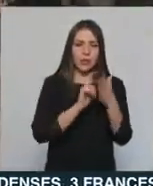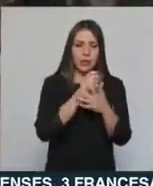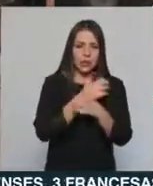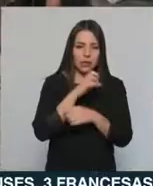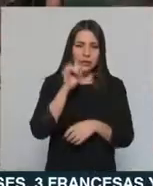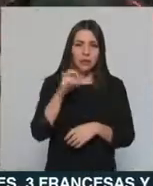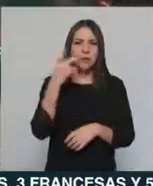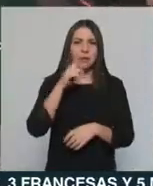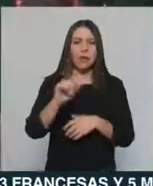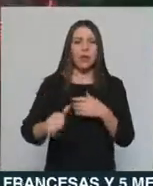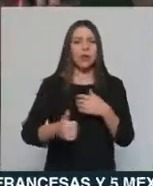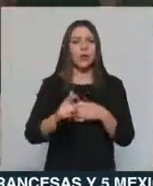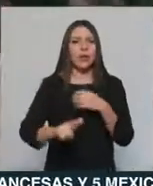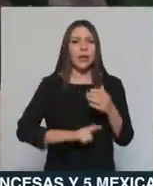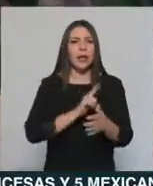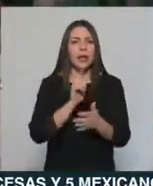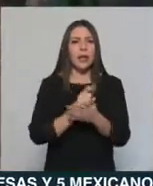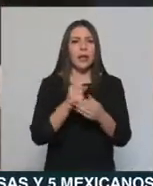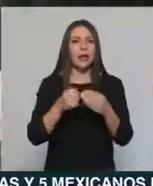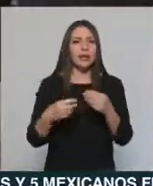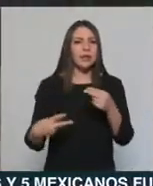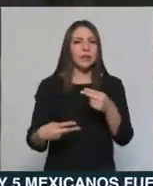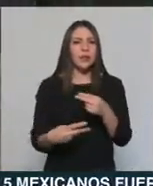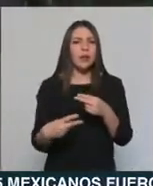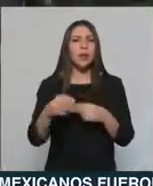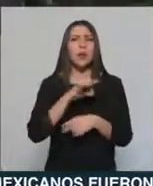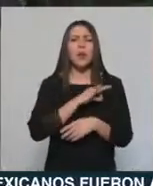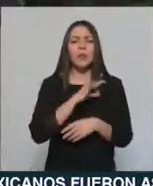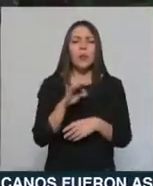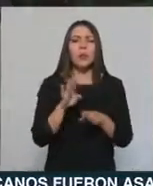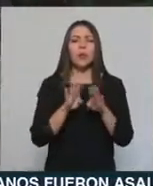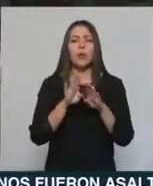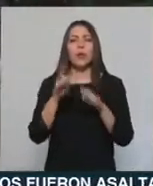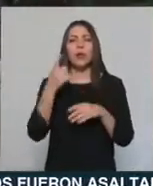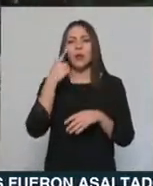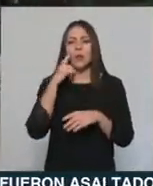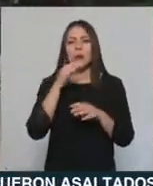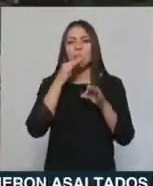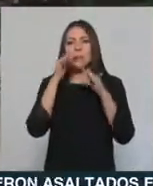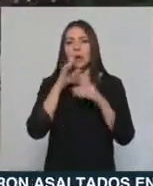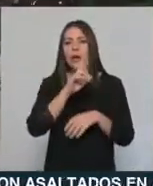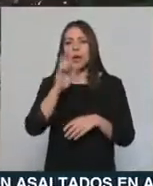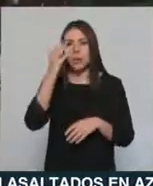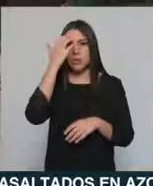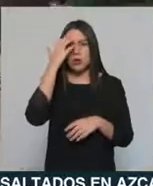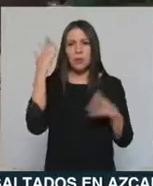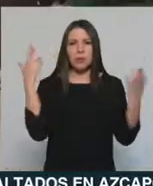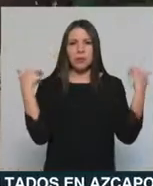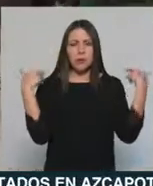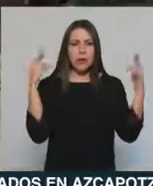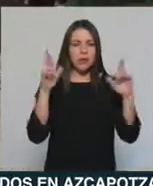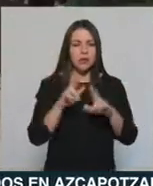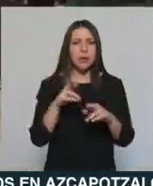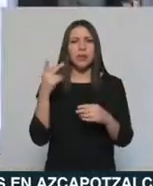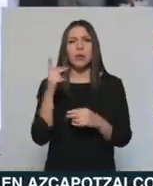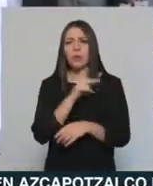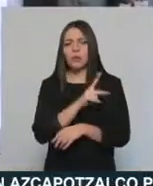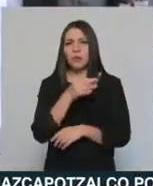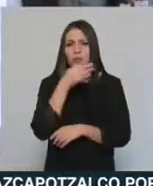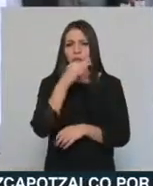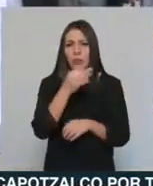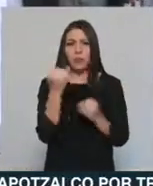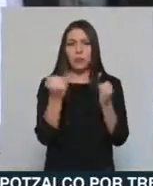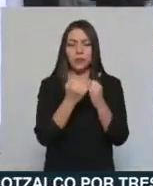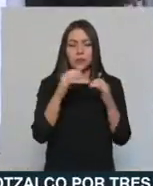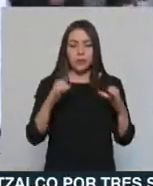las leyes secundarias se va a poder definir la admisión, la promoción y el reconocimiento del magisterio. Se ha dicho que, bueno, será también el